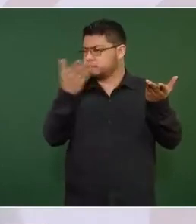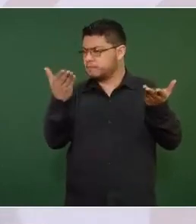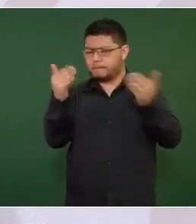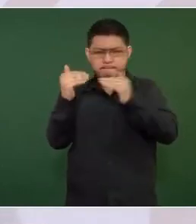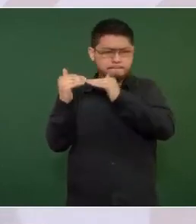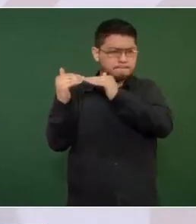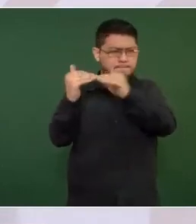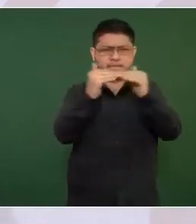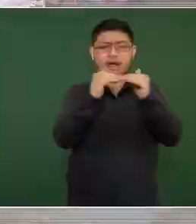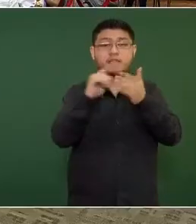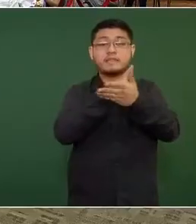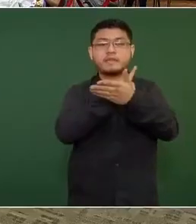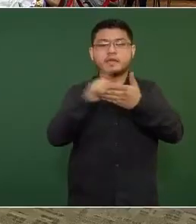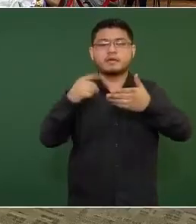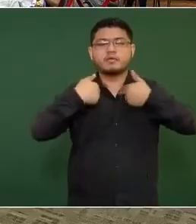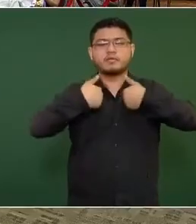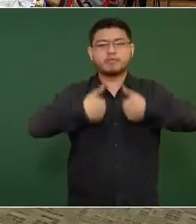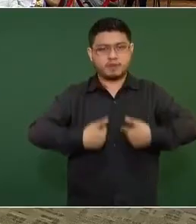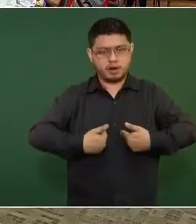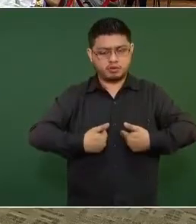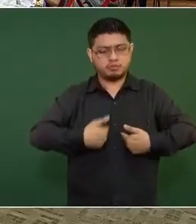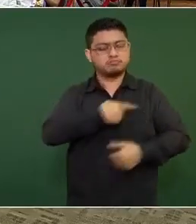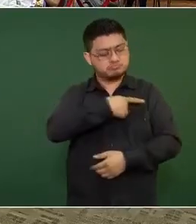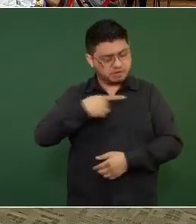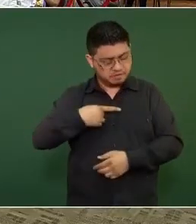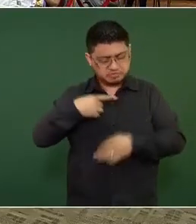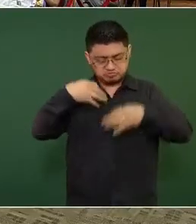a cumplir.